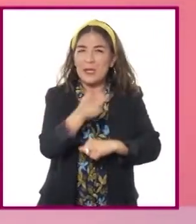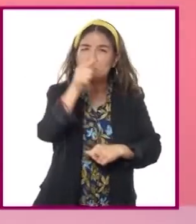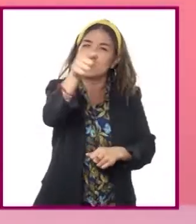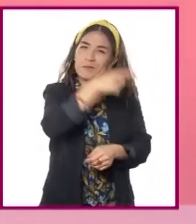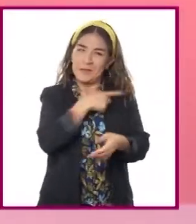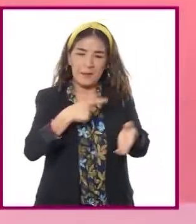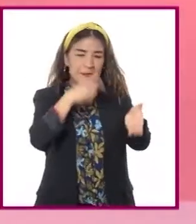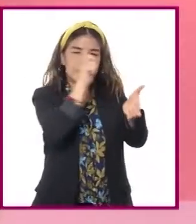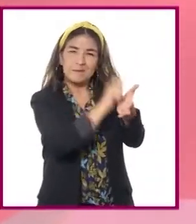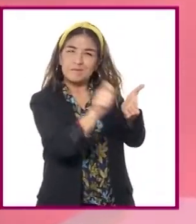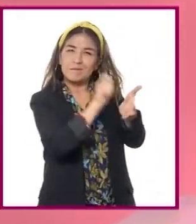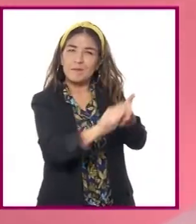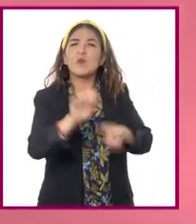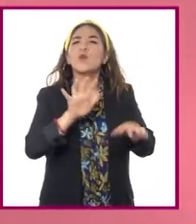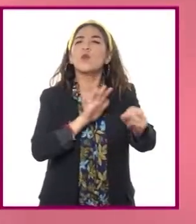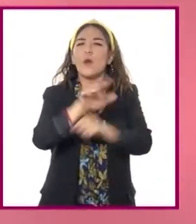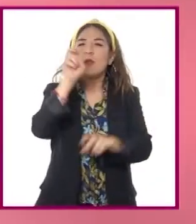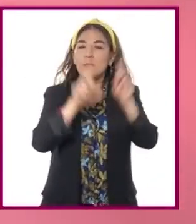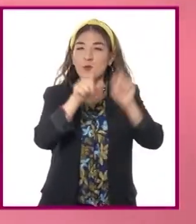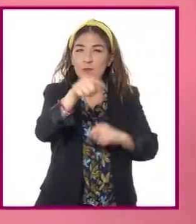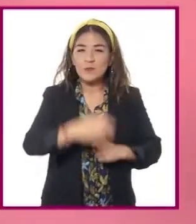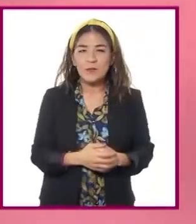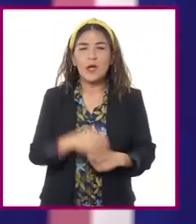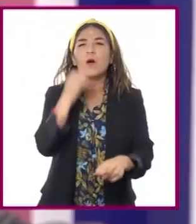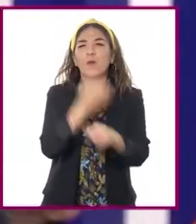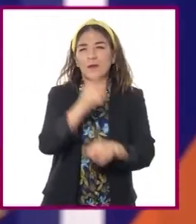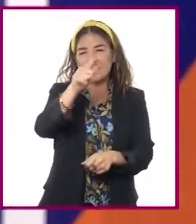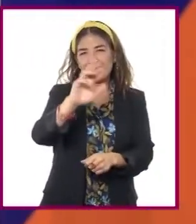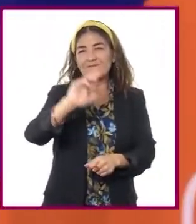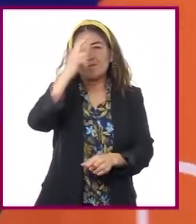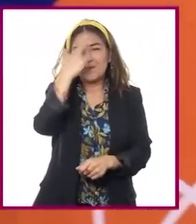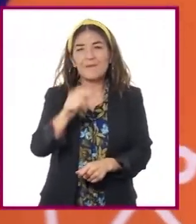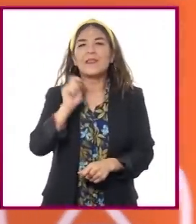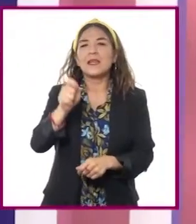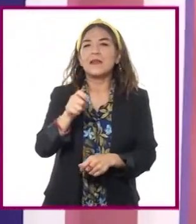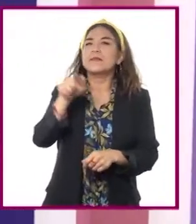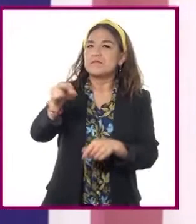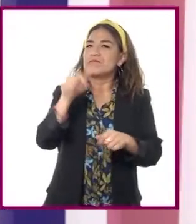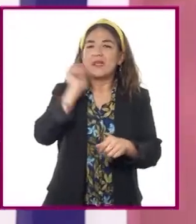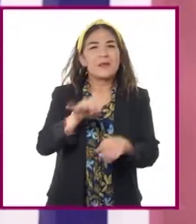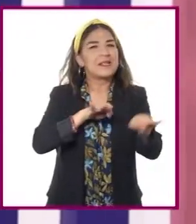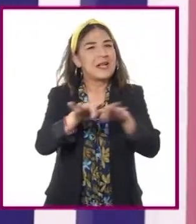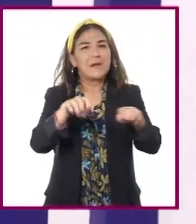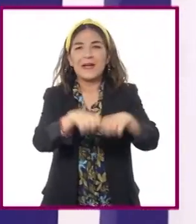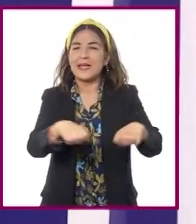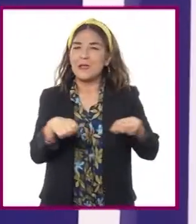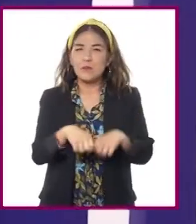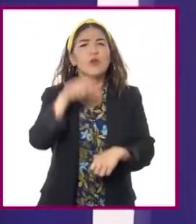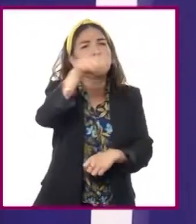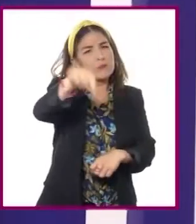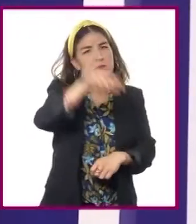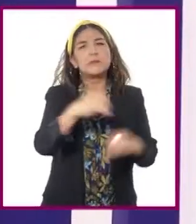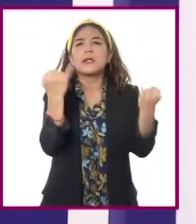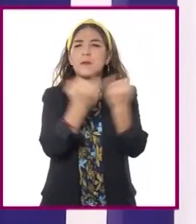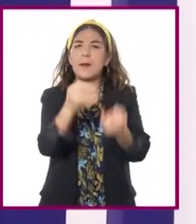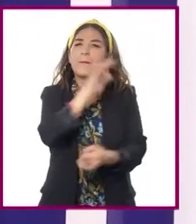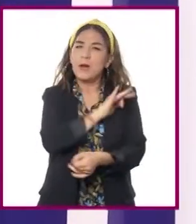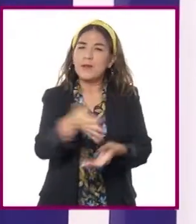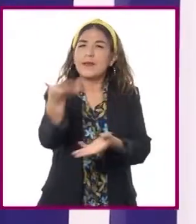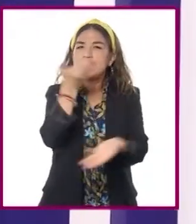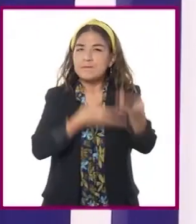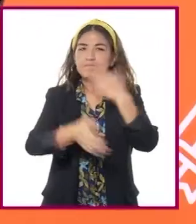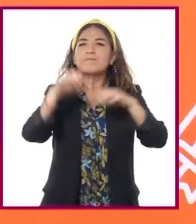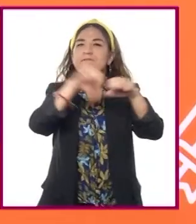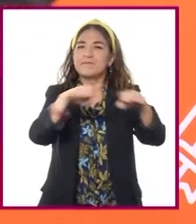recuerdan bien a este personaje, tal vez recuerden que trabajaba en equipo, Ustedes también pueden trabajar de manera